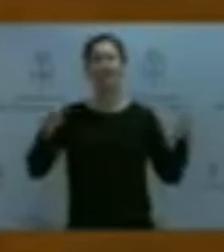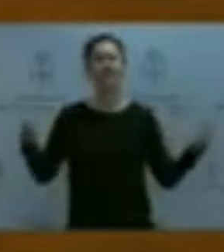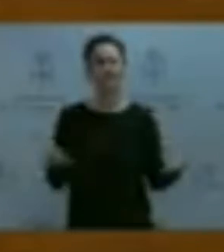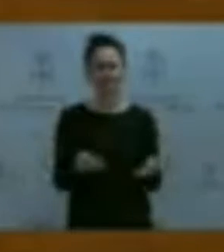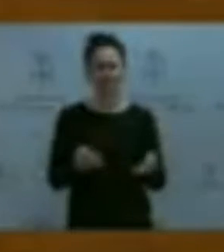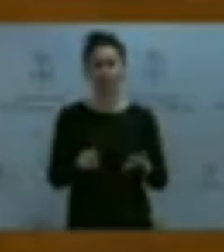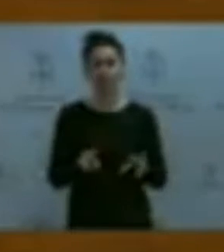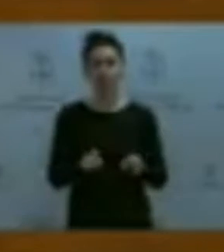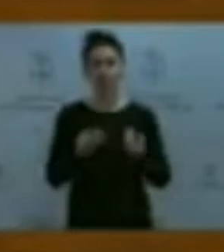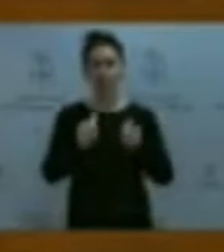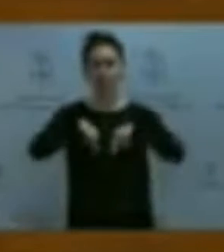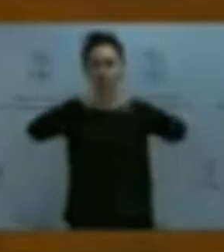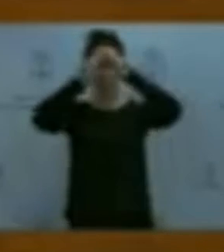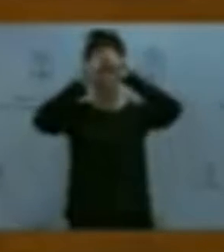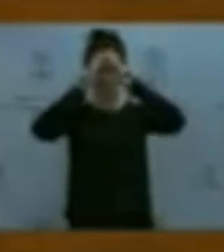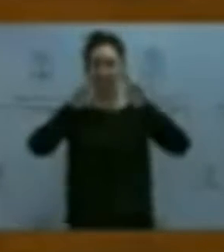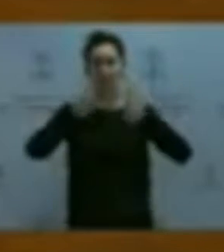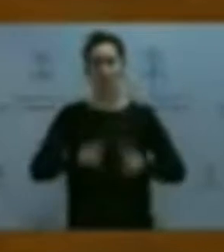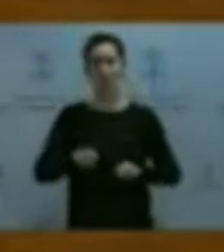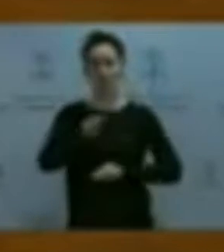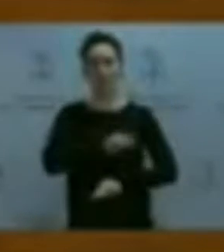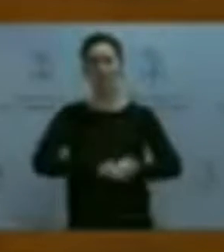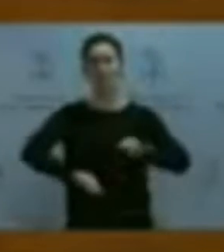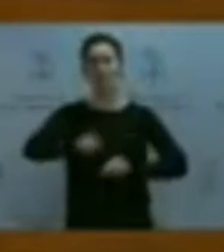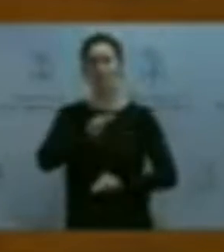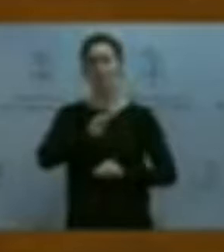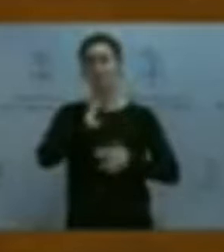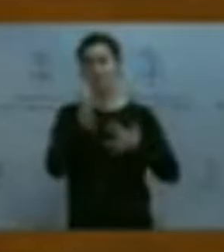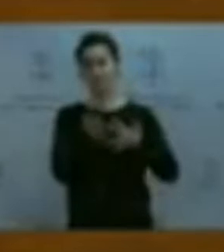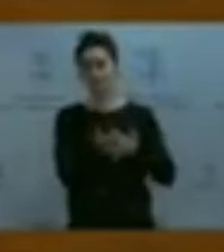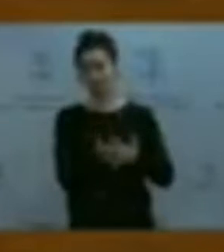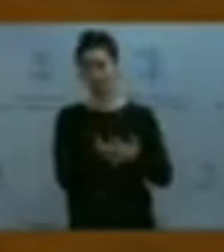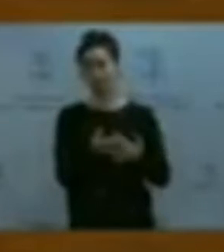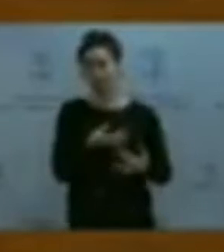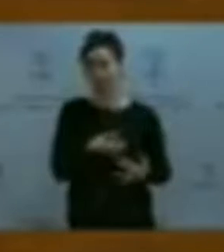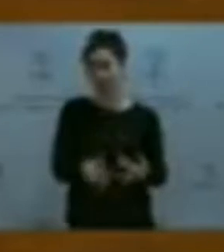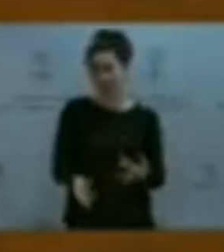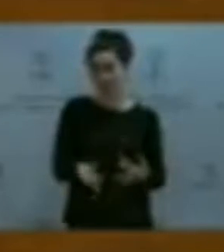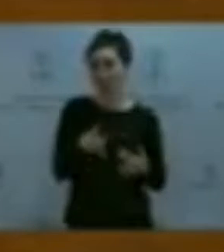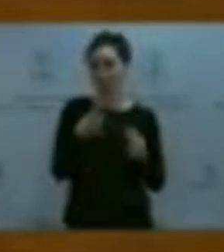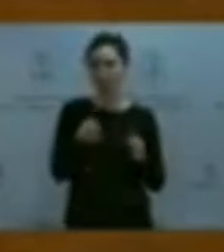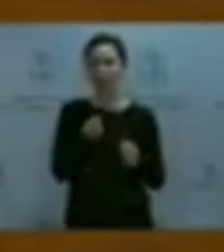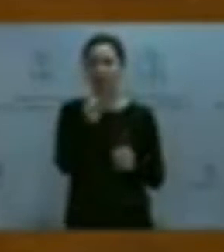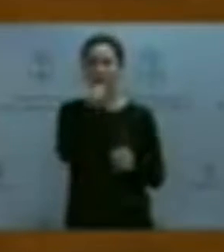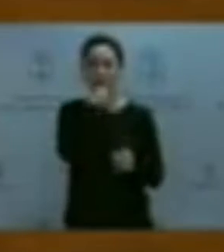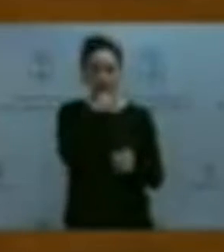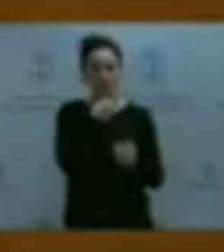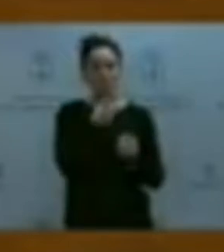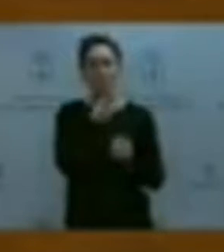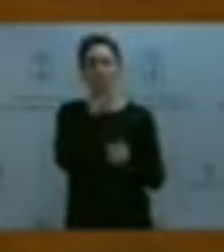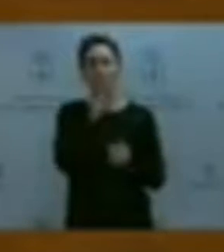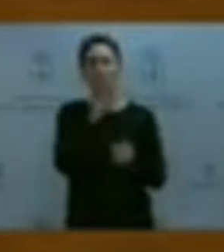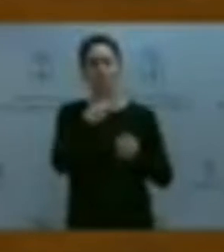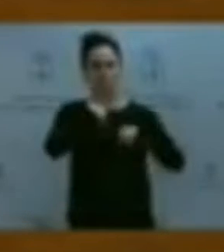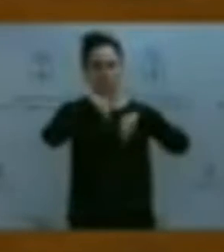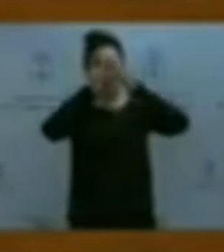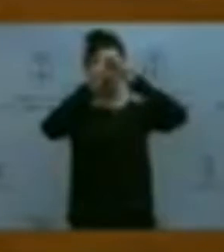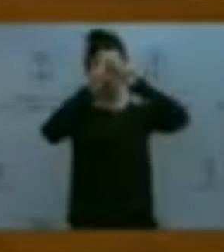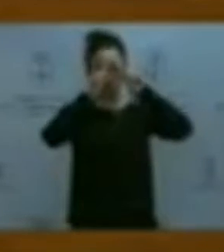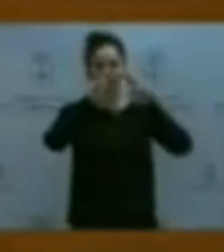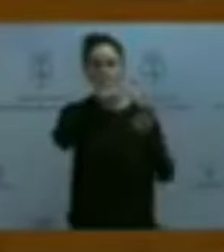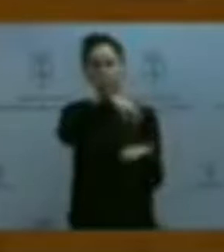modificados, debemos la mitad, un viejo complejo hospitalario con un coste de 20 millones en los últimos 4 años, una zona